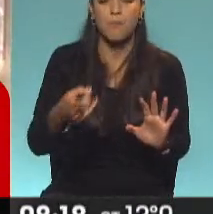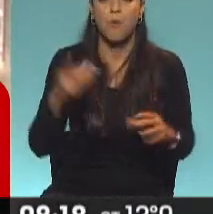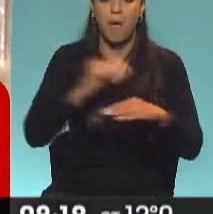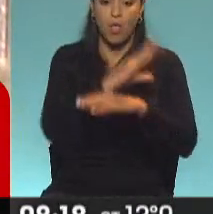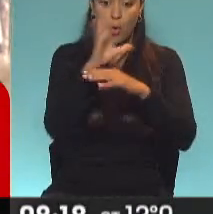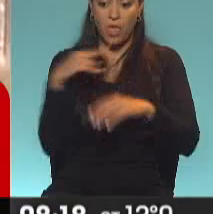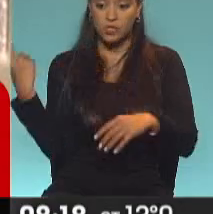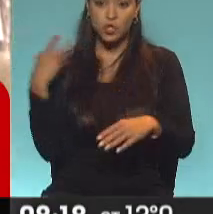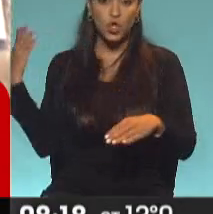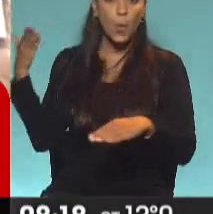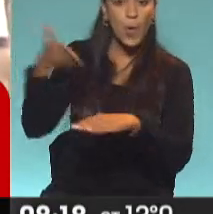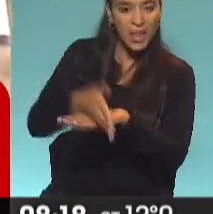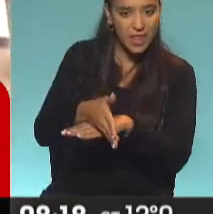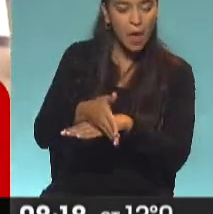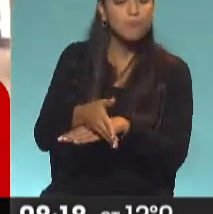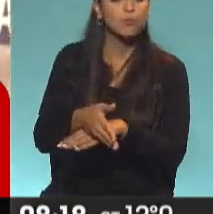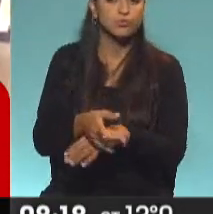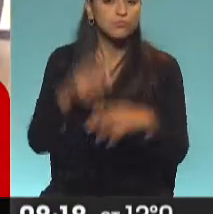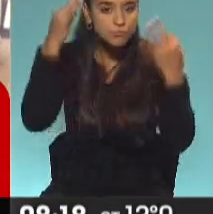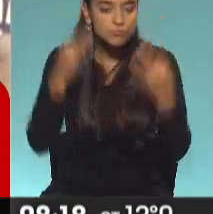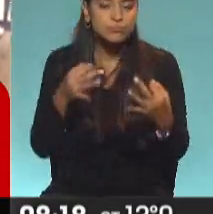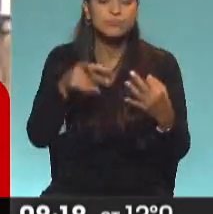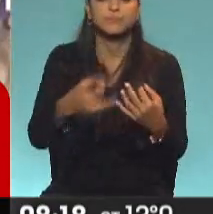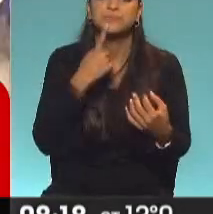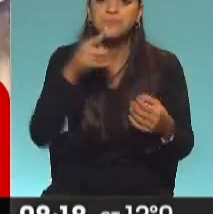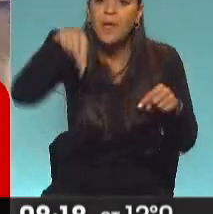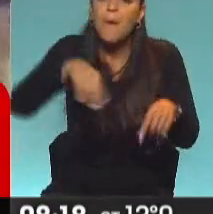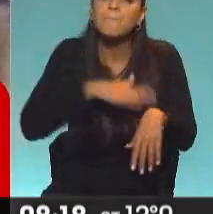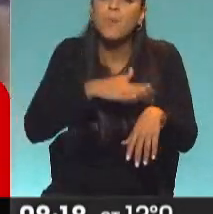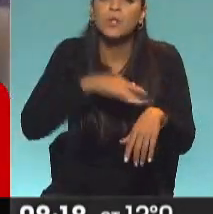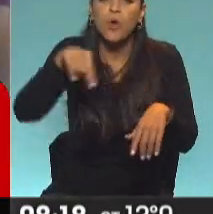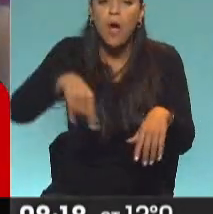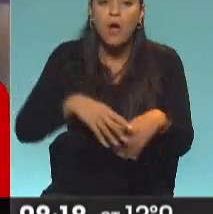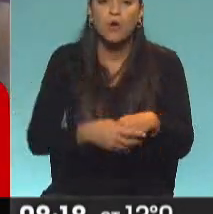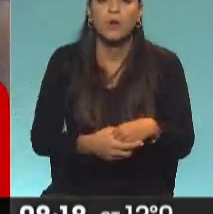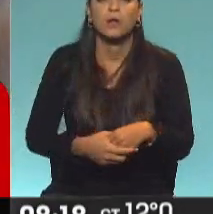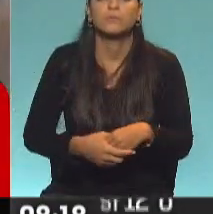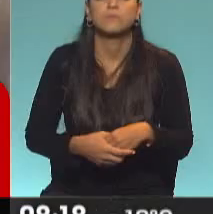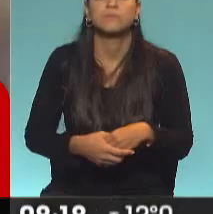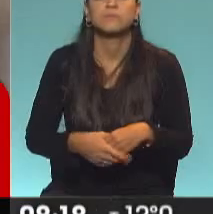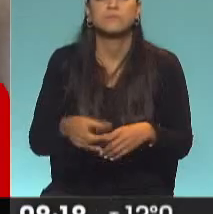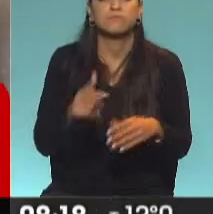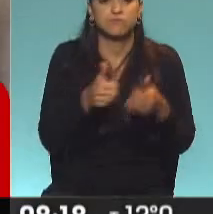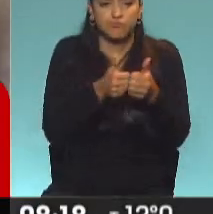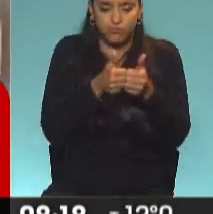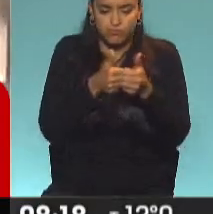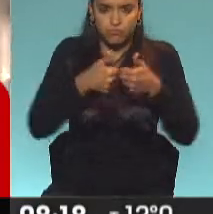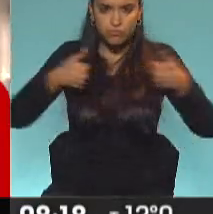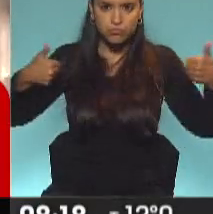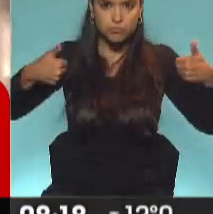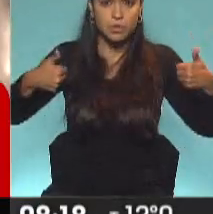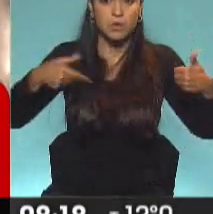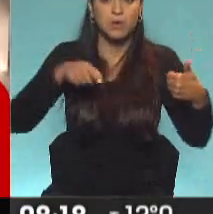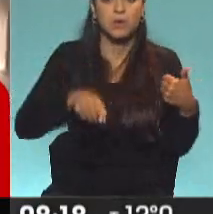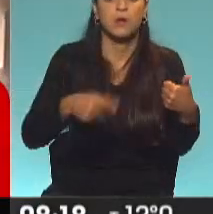cuando veníamos que, tal cual es la usanza en estos casos, se iba a formar un cordón perimetral por parte de